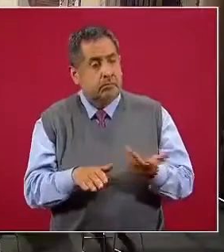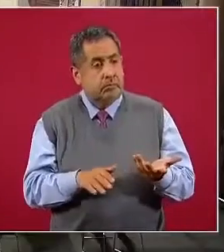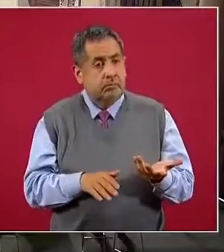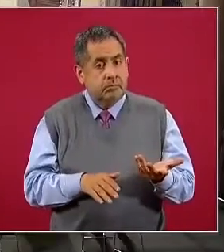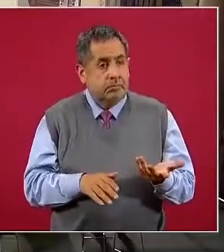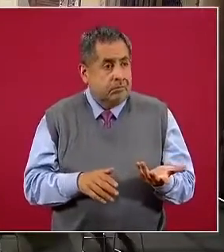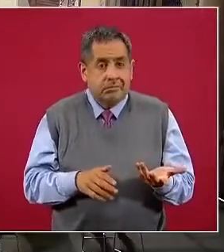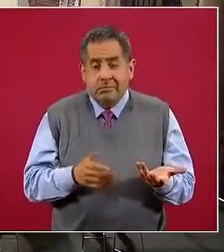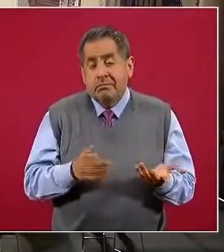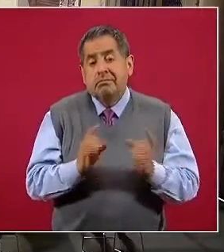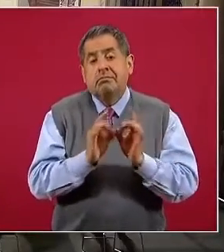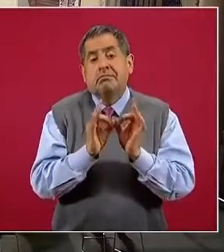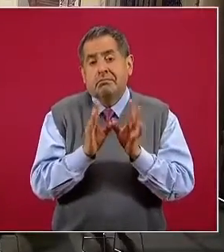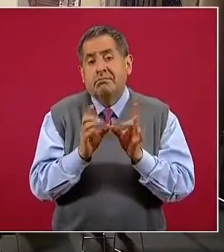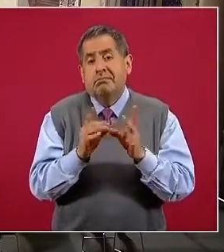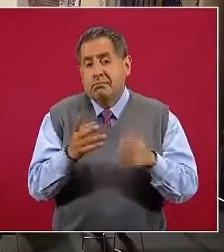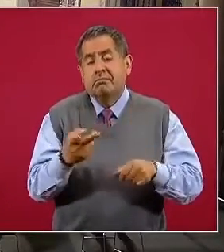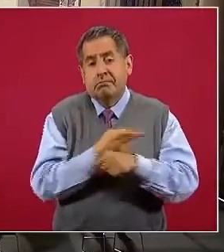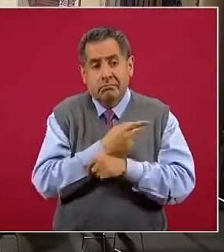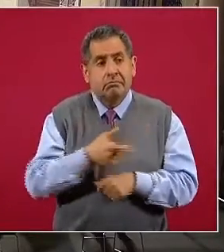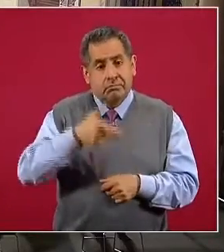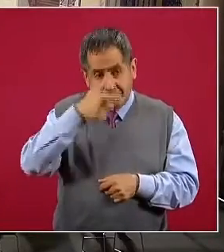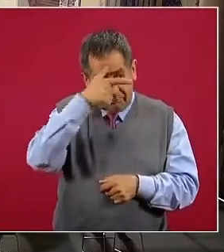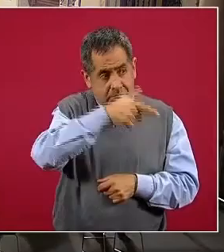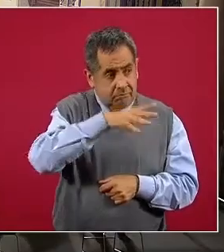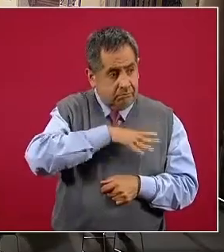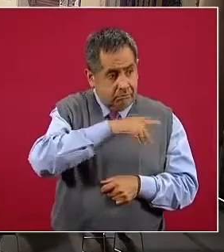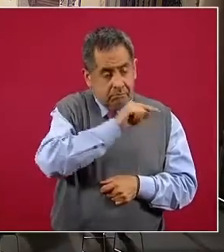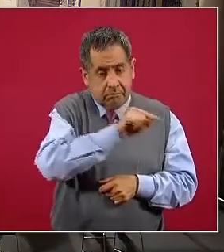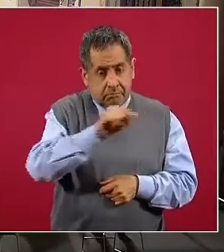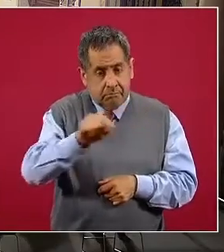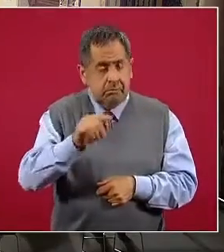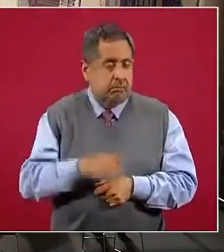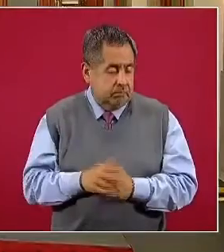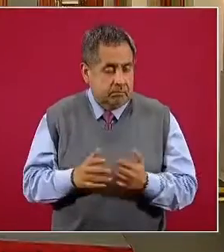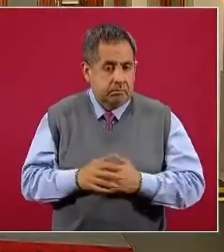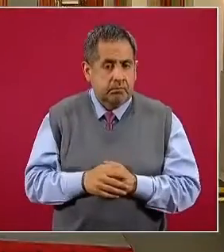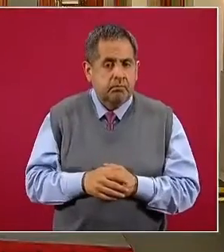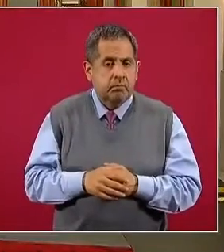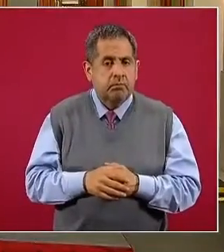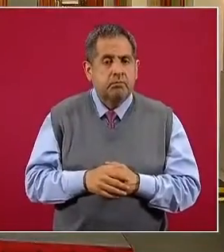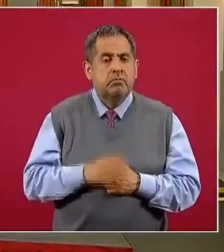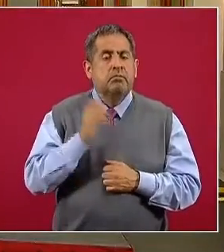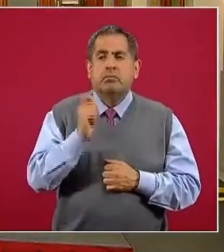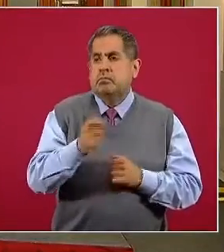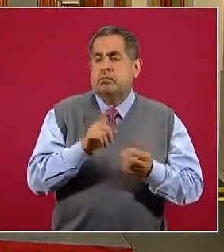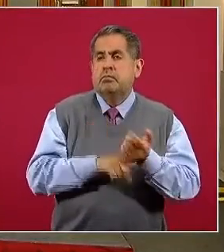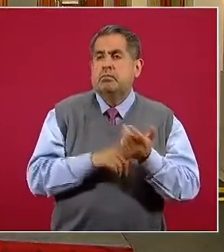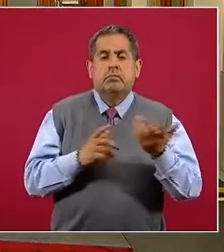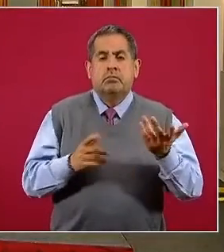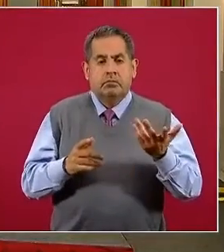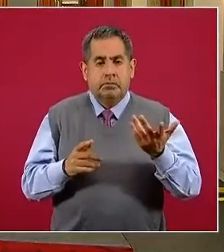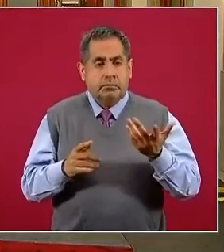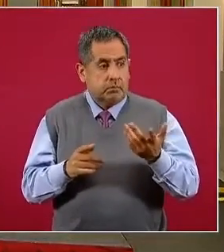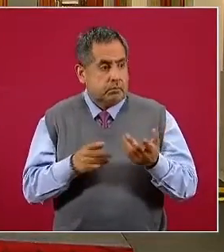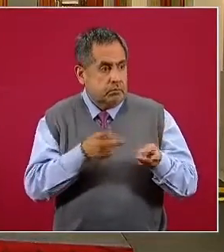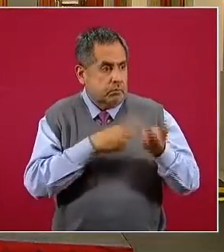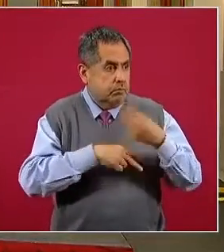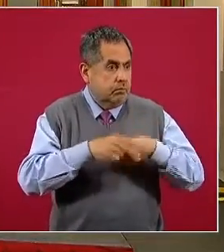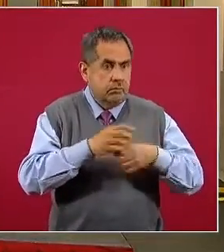También puede ocurrir, y de hecho ha ocurrido a lo largo de la epidemia en periodos de